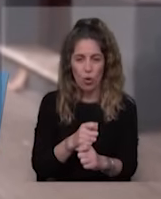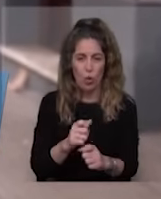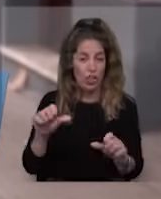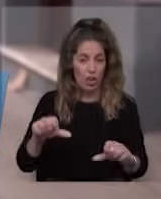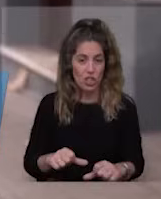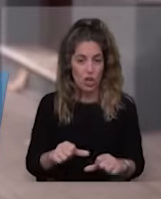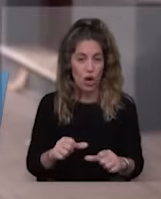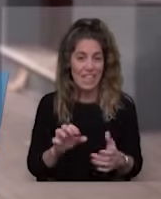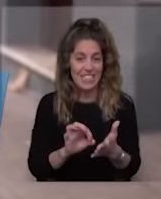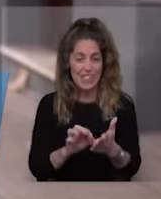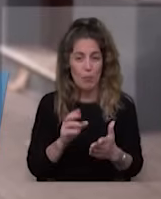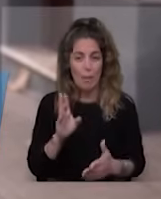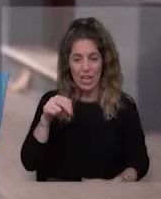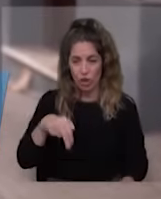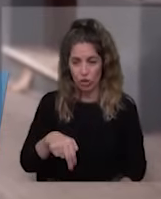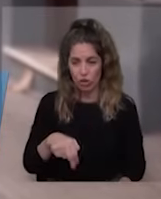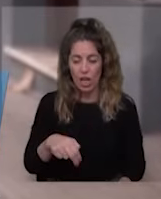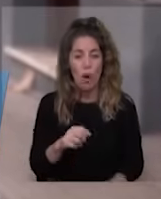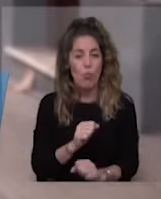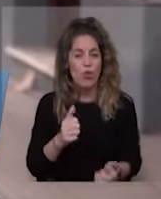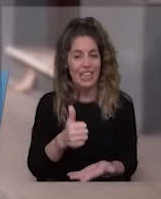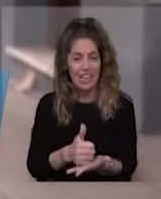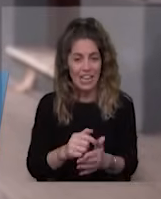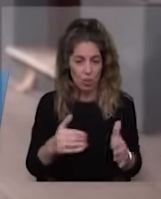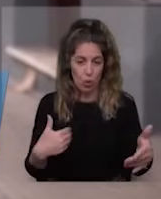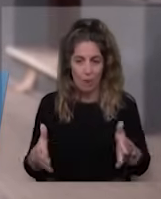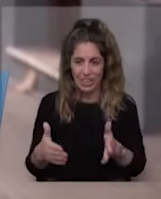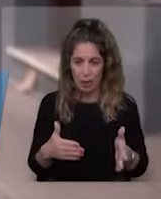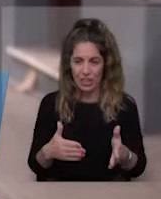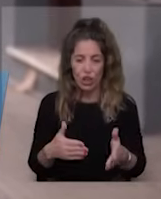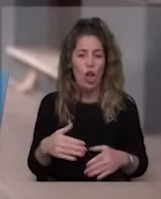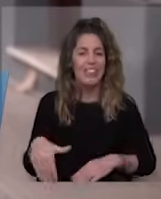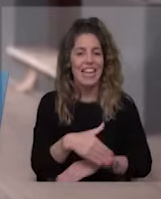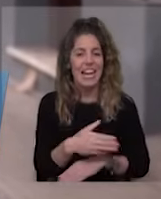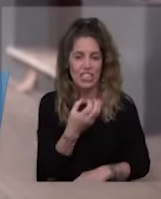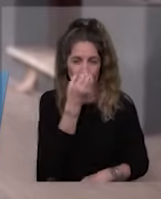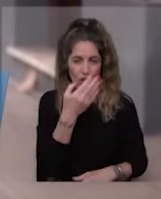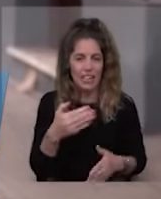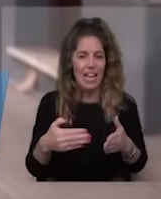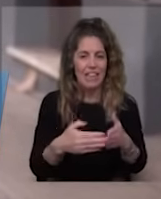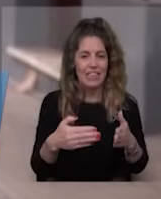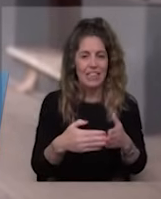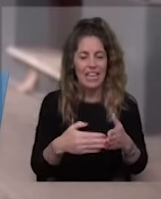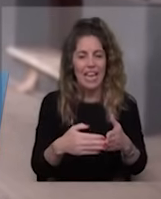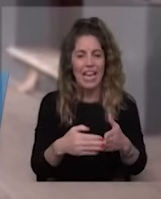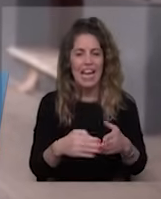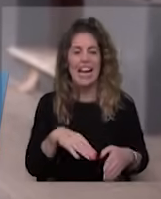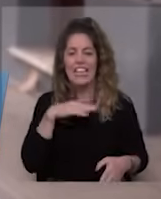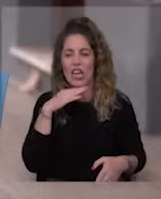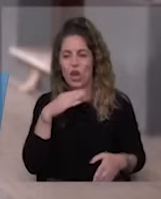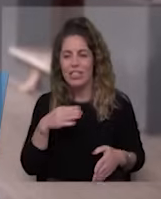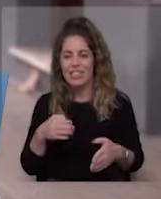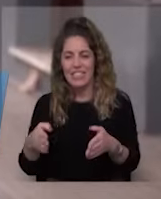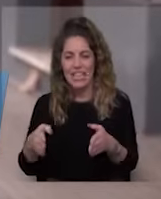perón y pude estar en su apartamento de la calle Florida entre canelones y Maldonado y allí